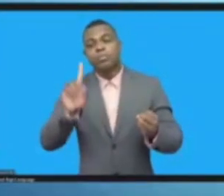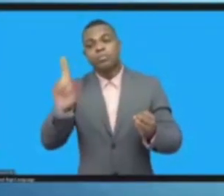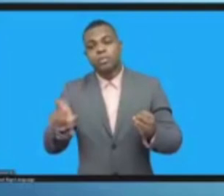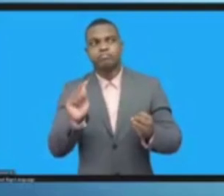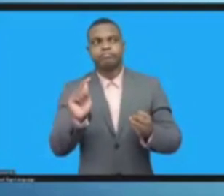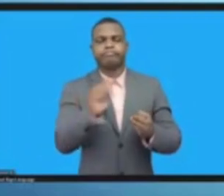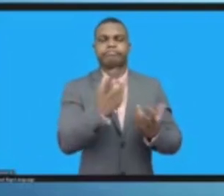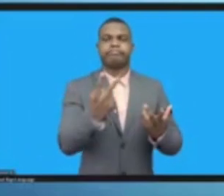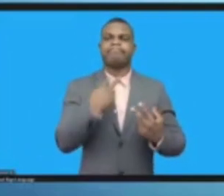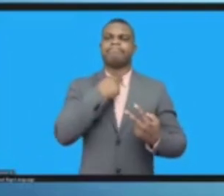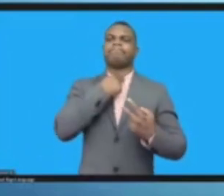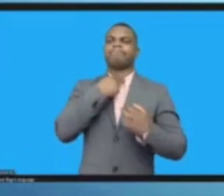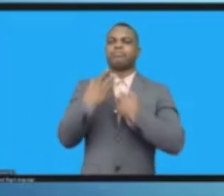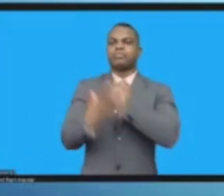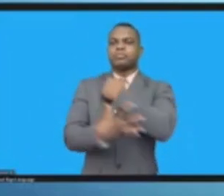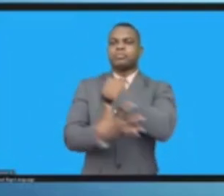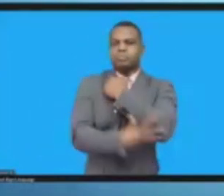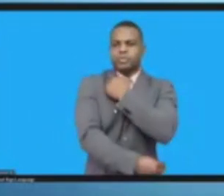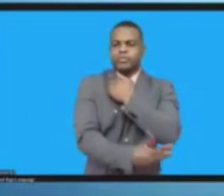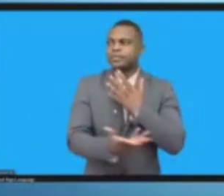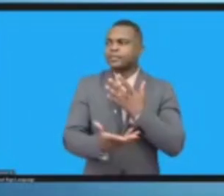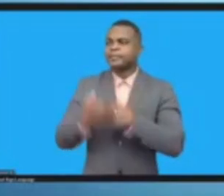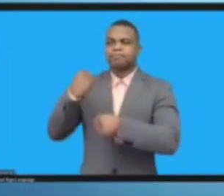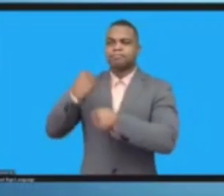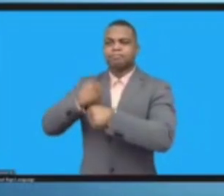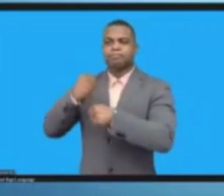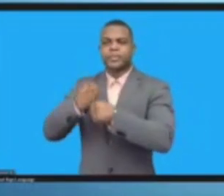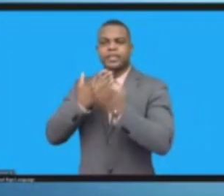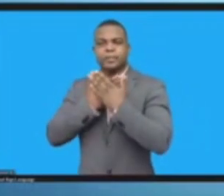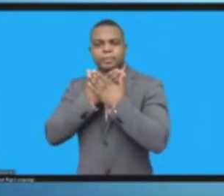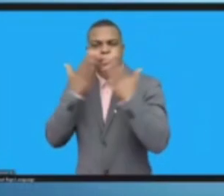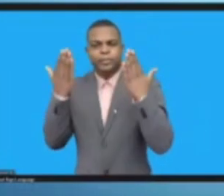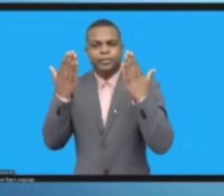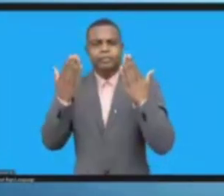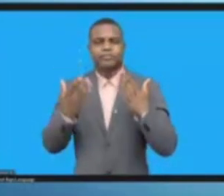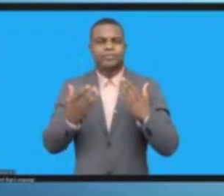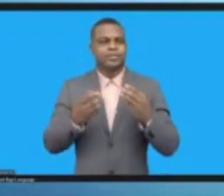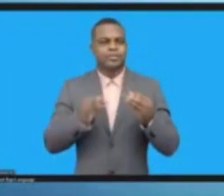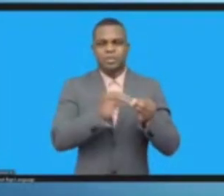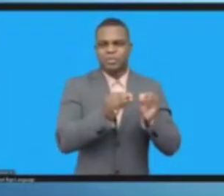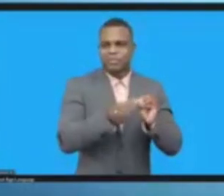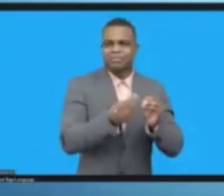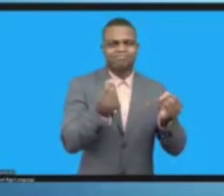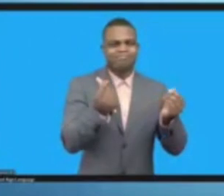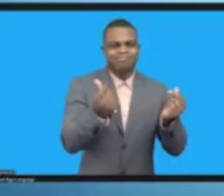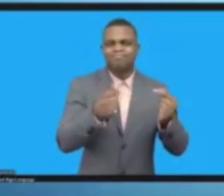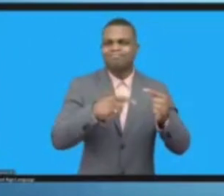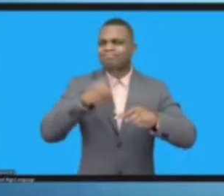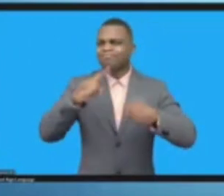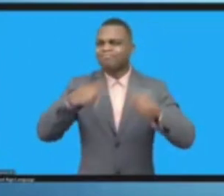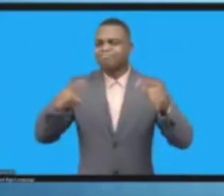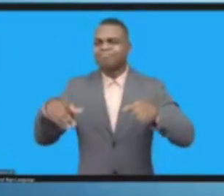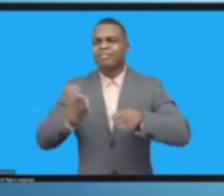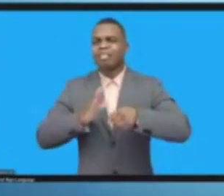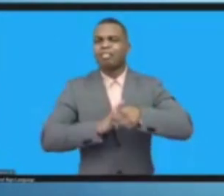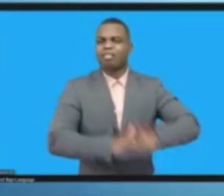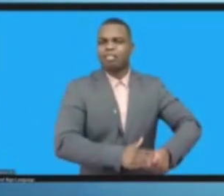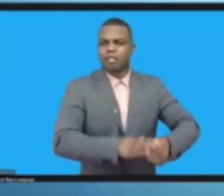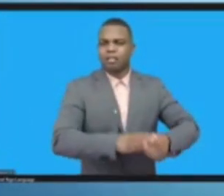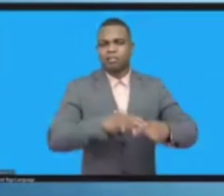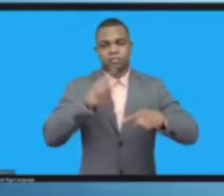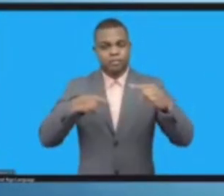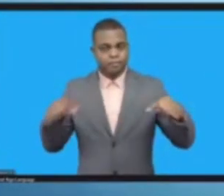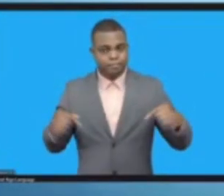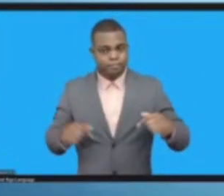hay múltiples desafíos que impiden que los jóvenes aprovechen a pleno la